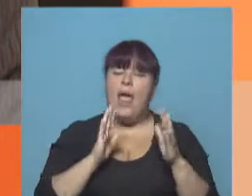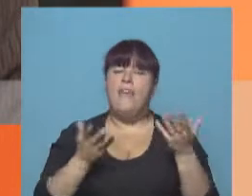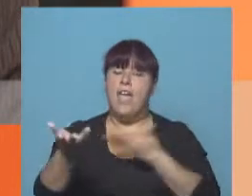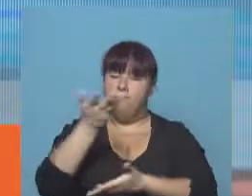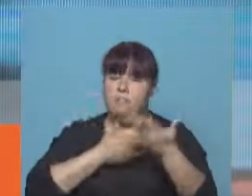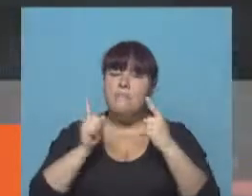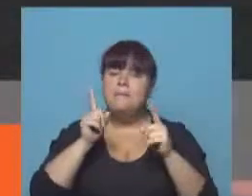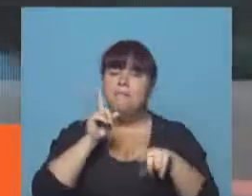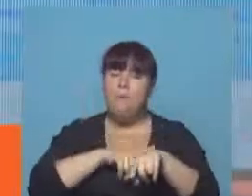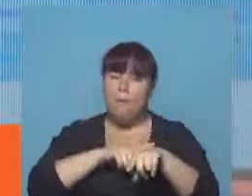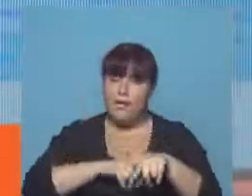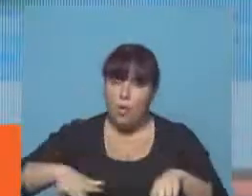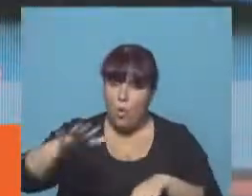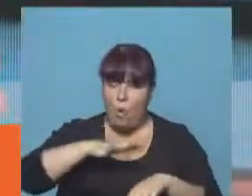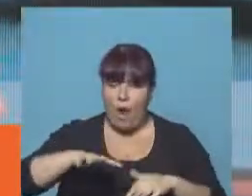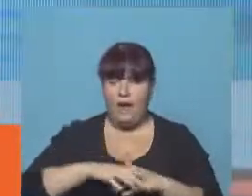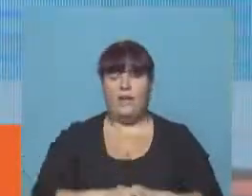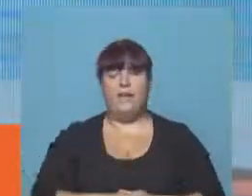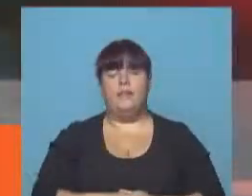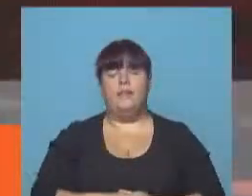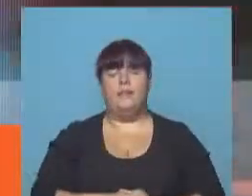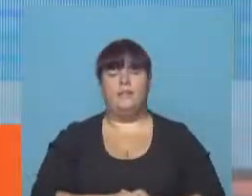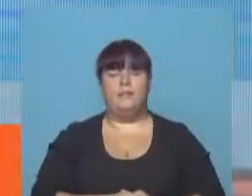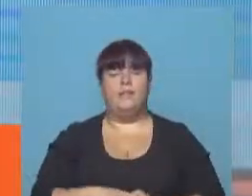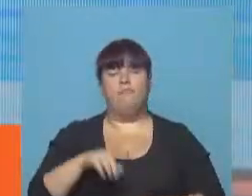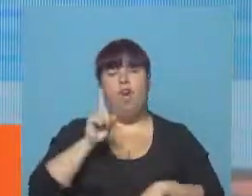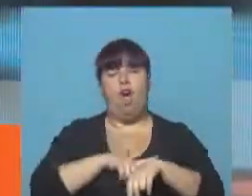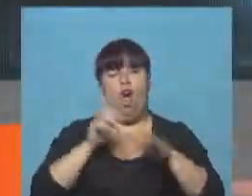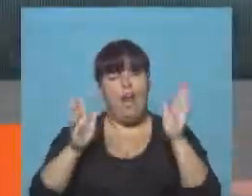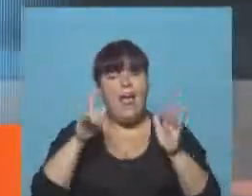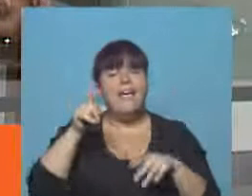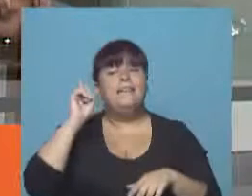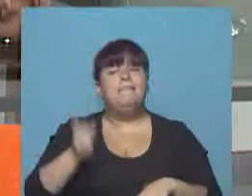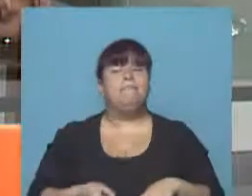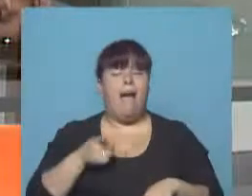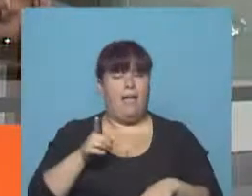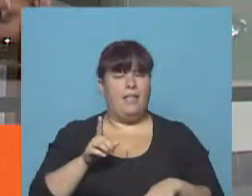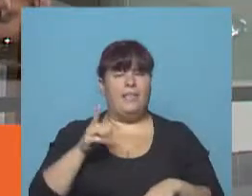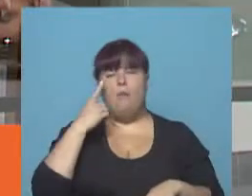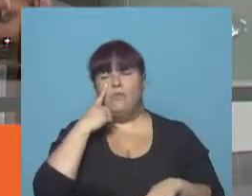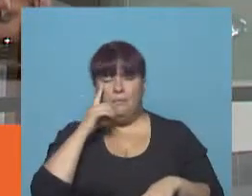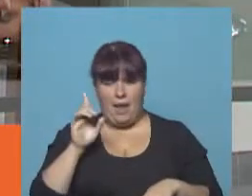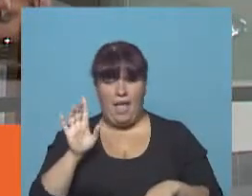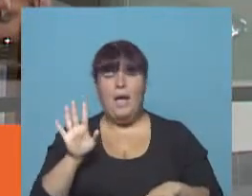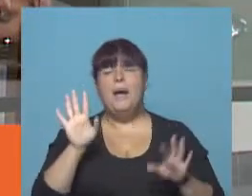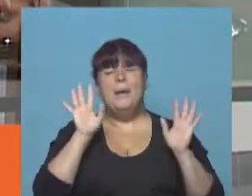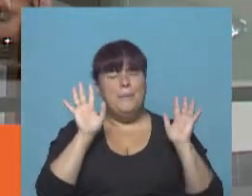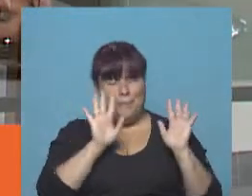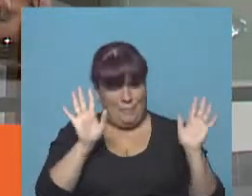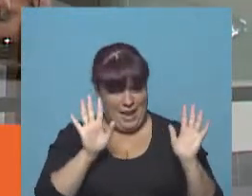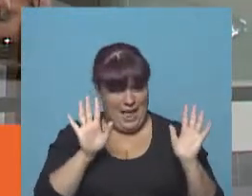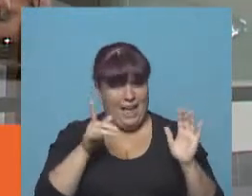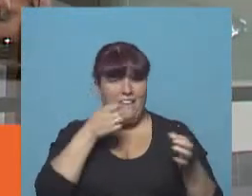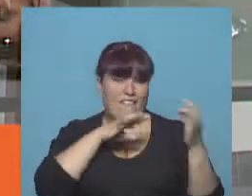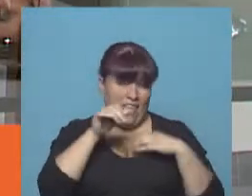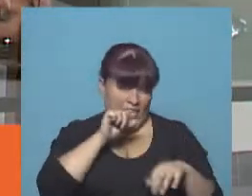compartir simultáneamente en determinado horario, porque eso lo va a facultar cada municipio. ¿Se vendería